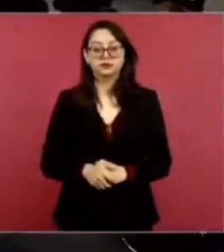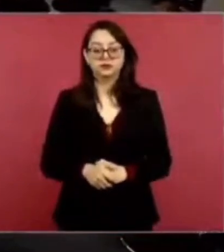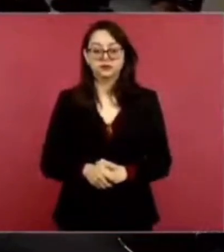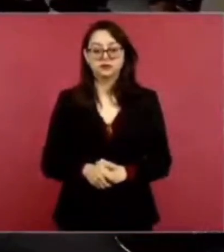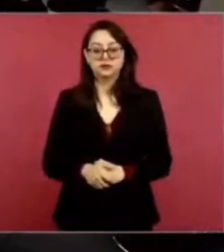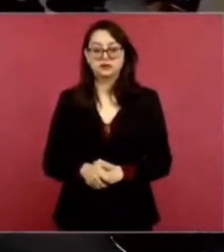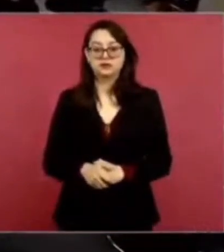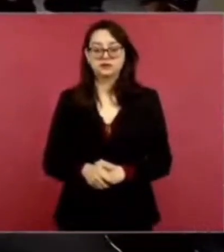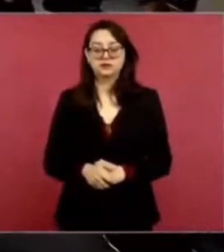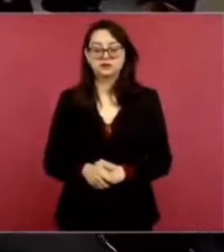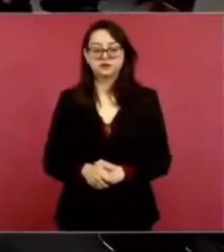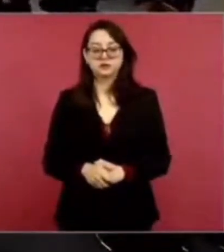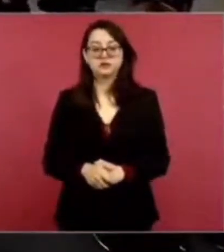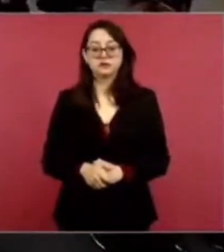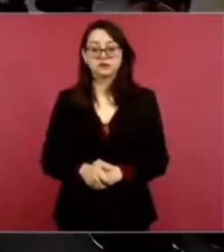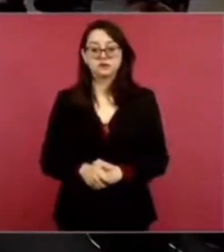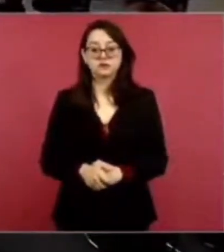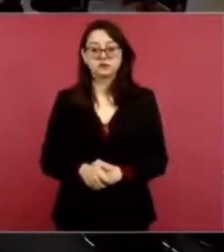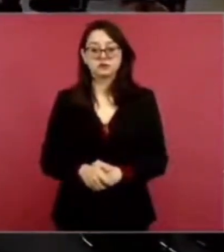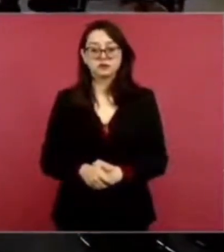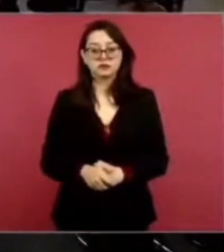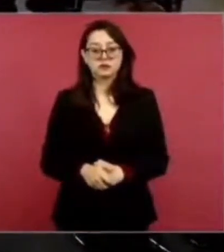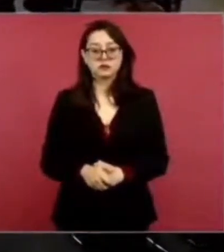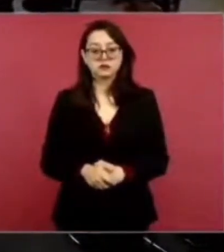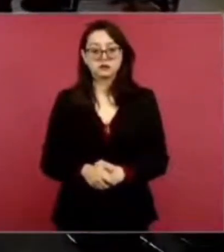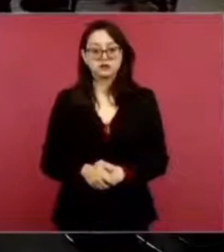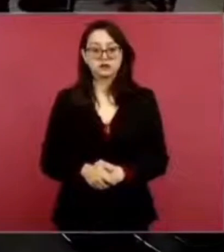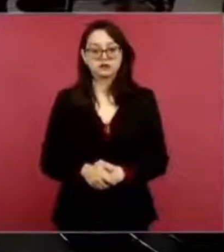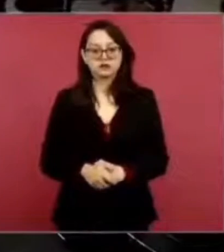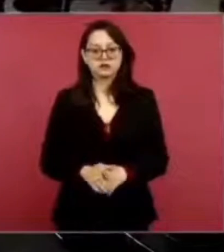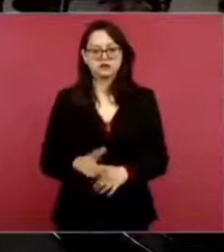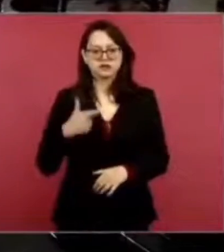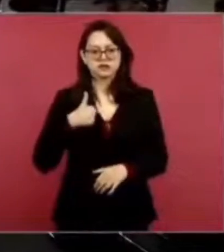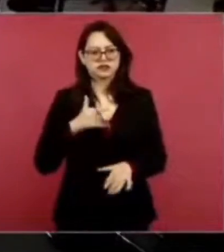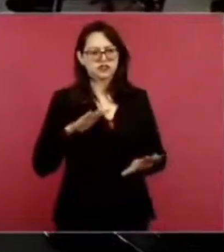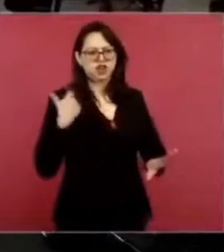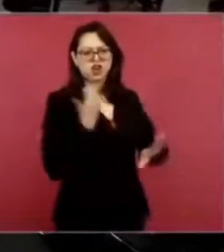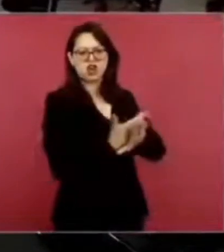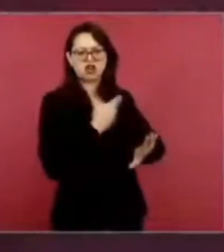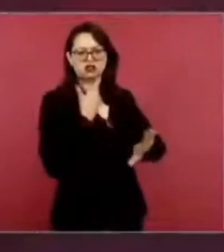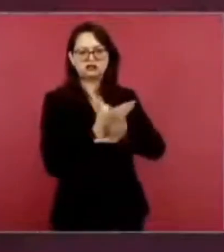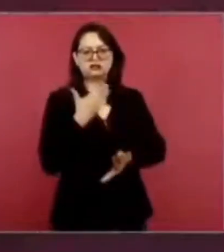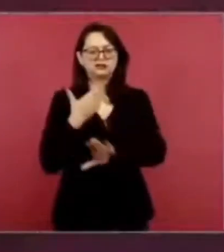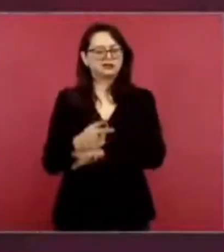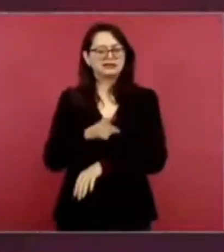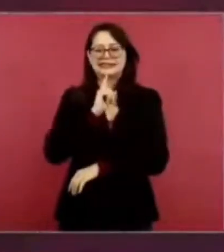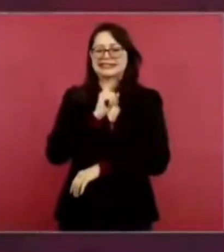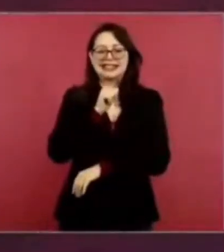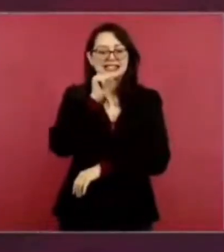que no se puede ocultar. O sea, ¿cómo ocultar una cosa así?